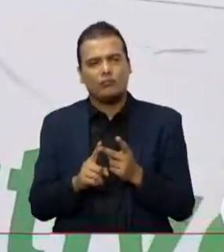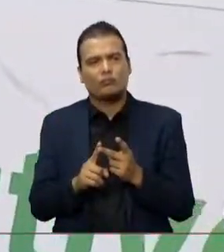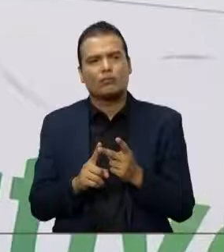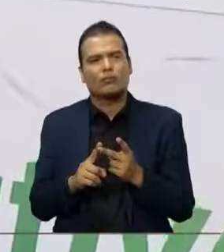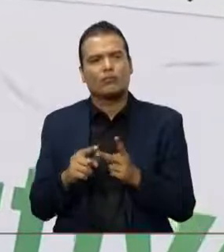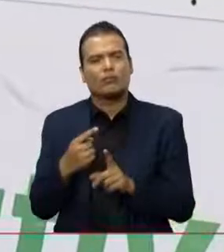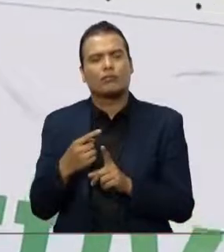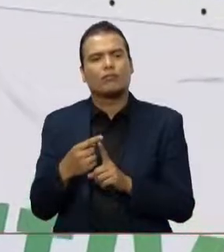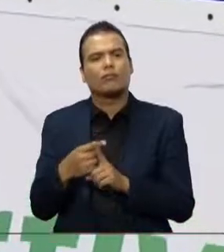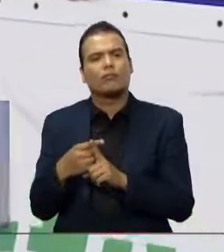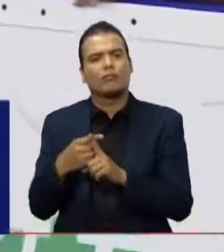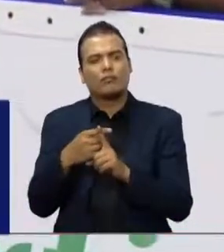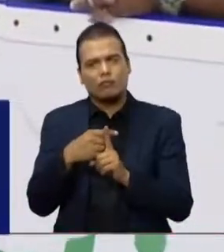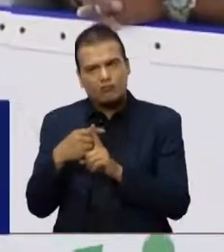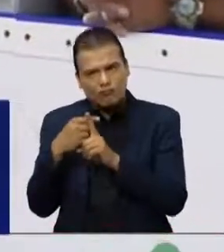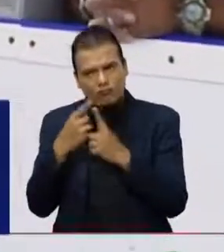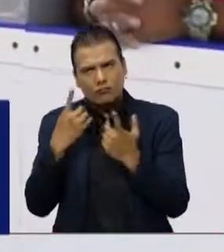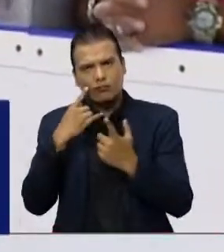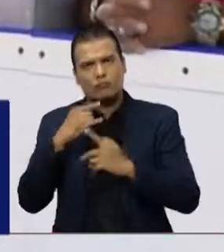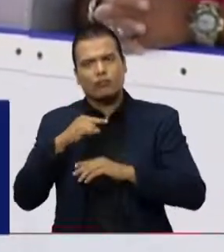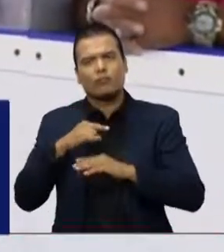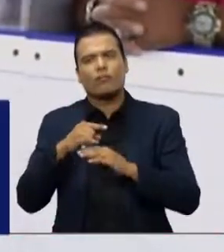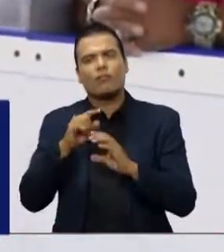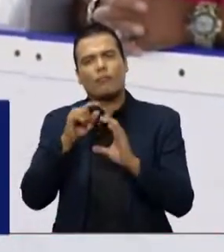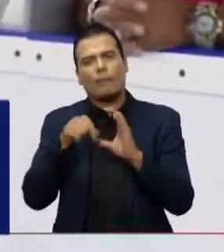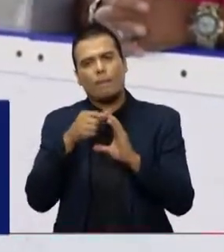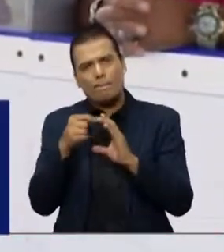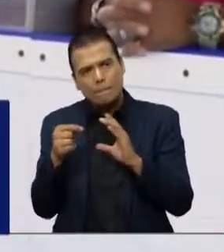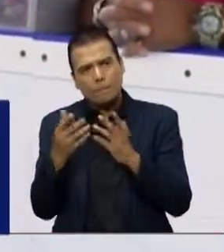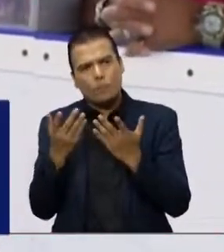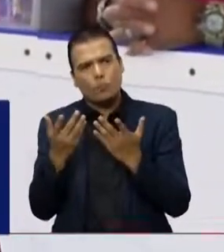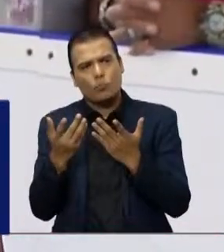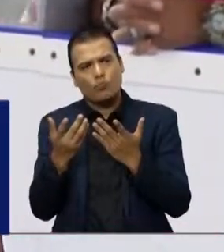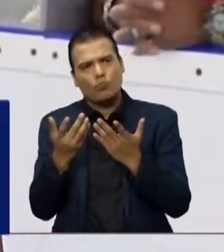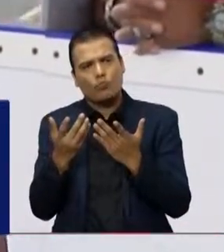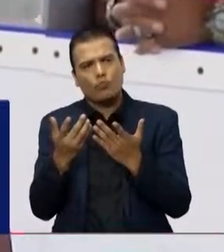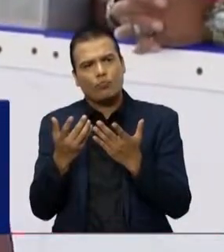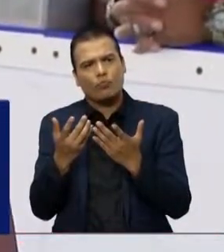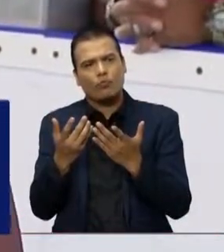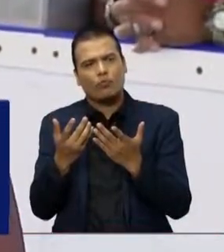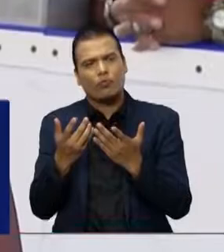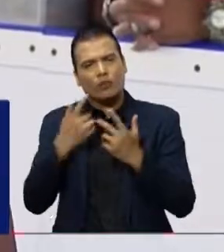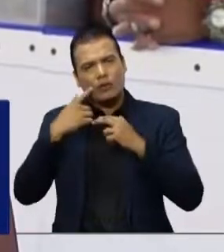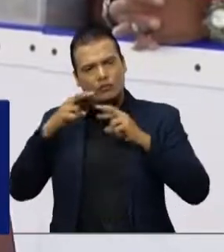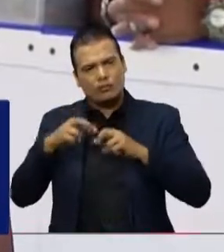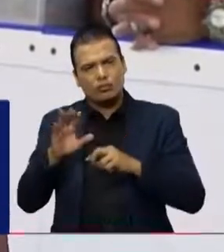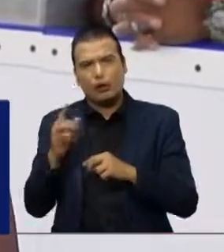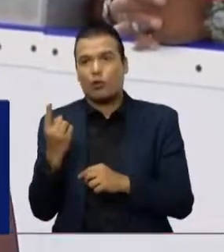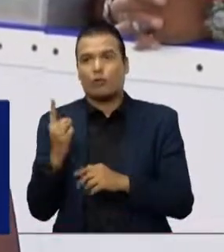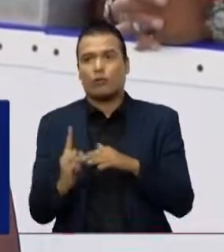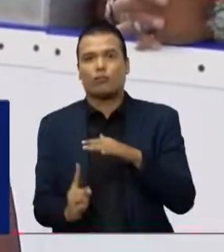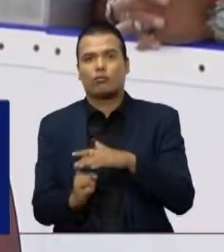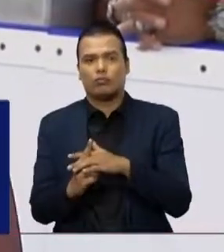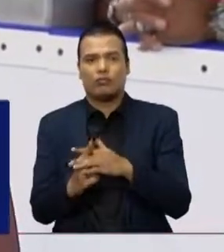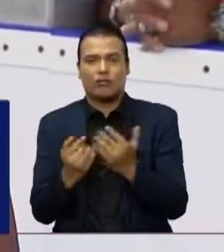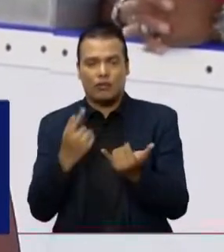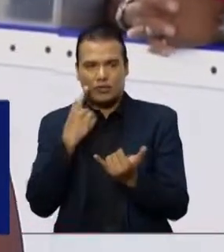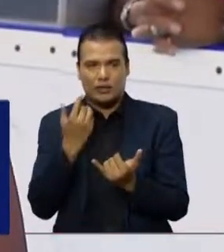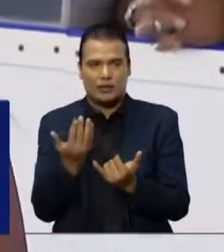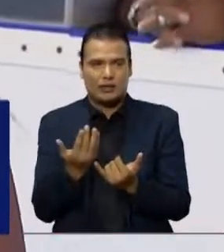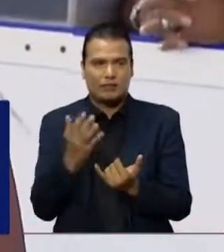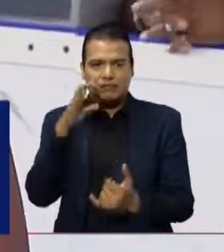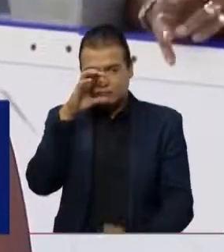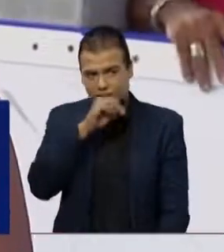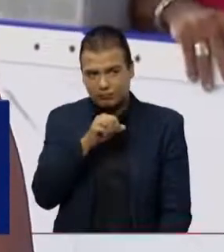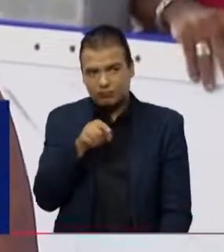procuraduría, defensoría, contraloría y fiscalía. No es solamente este caso, que sirva este caso para que se den